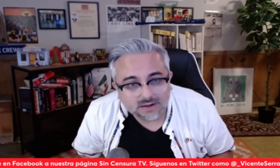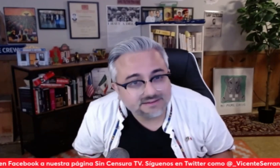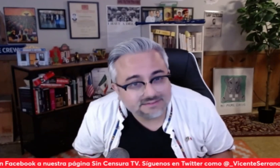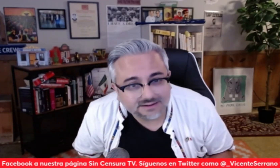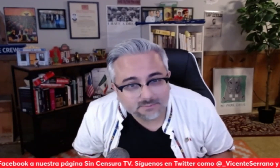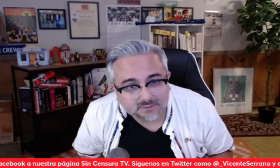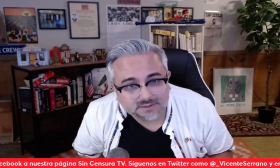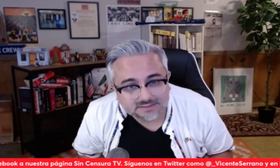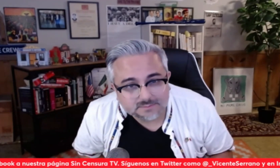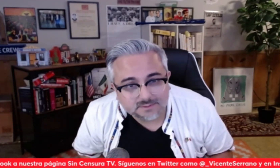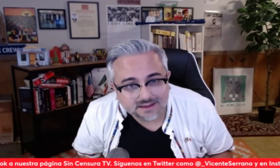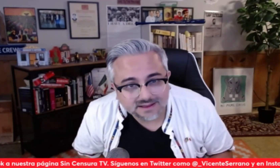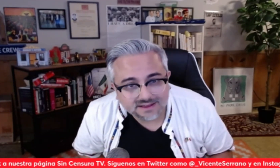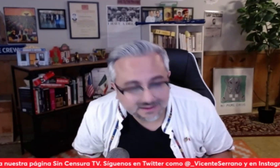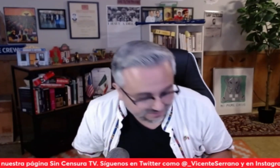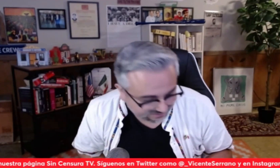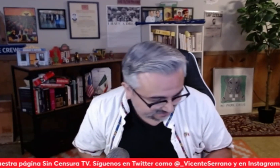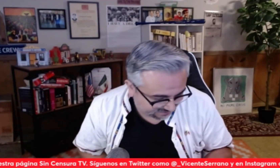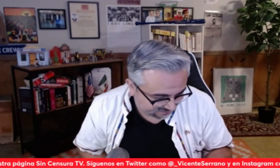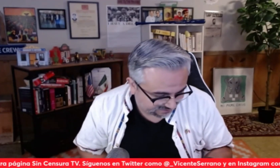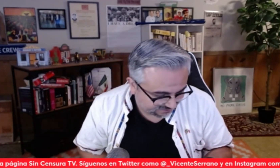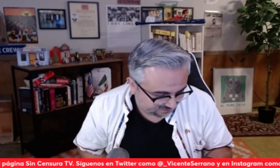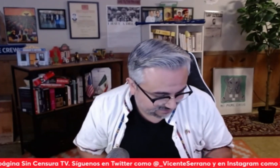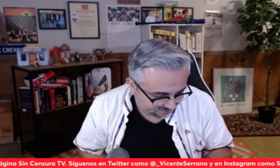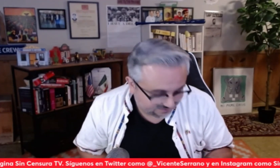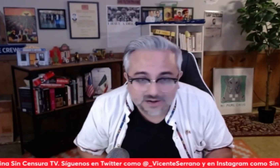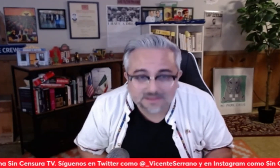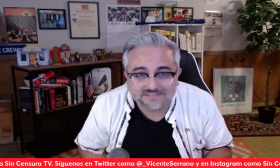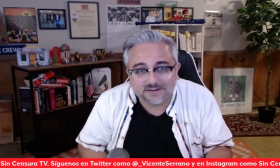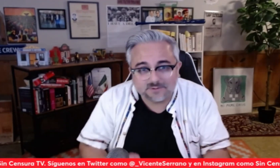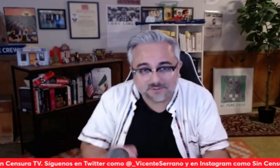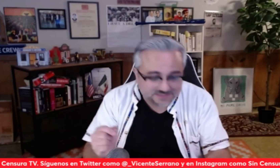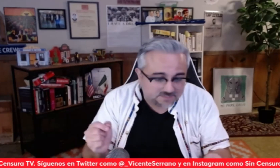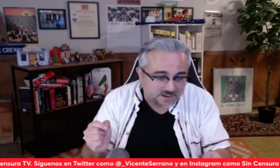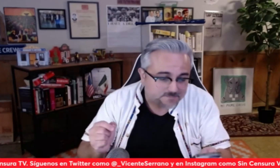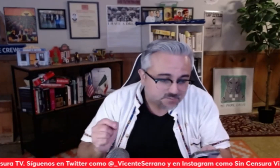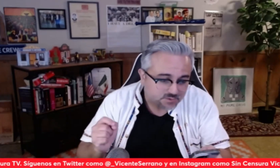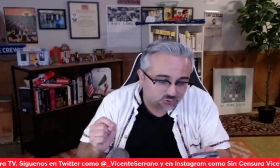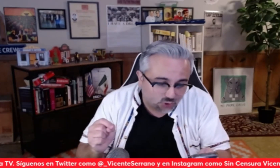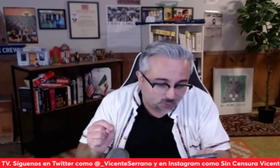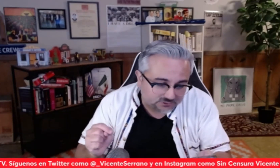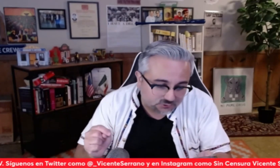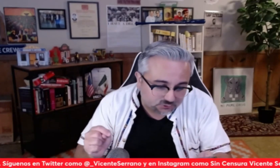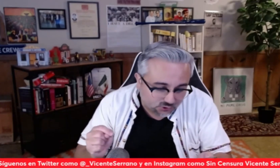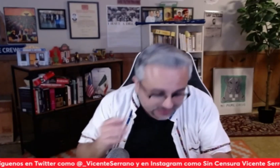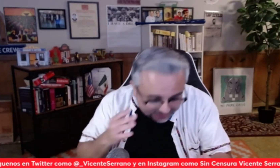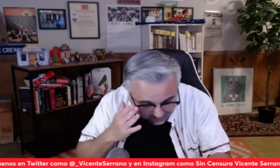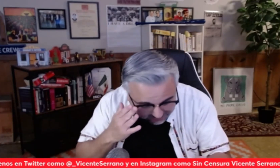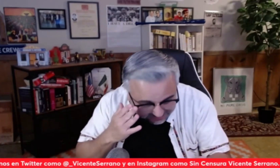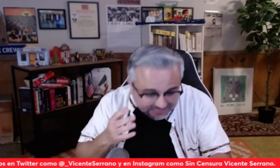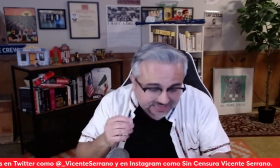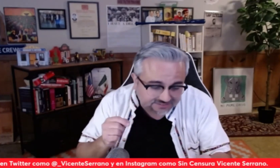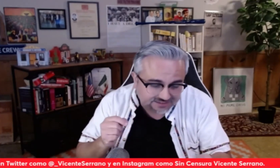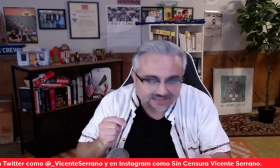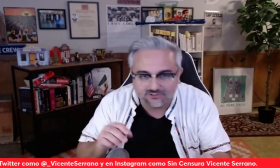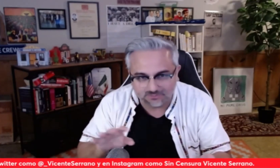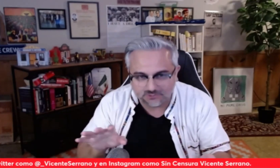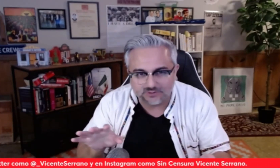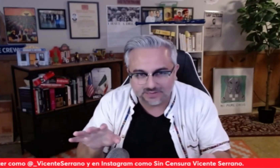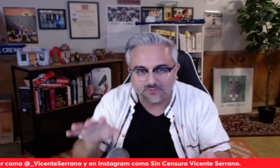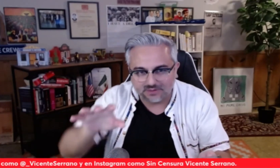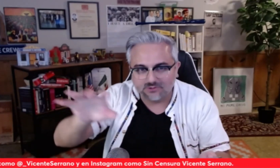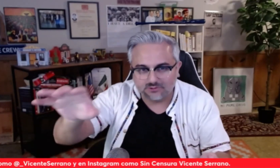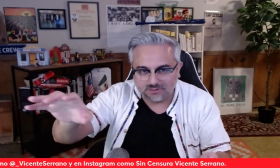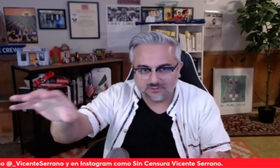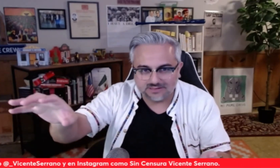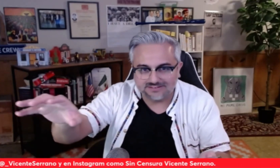una masacre preventiva. Una masacre preventiva. Sus tropas, junto con aliados indígenas, esto siempre lo